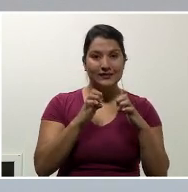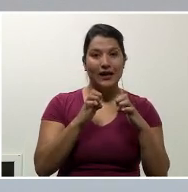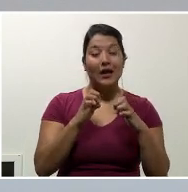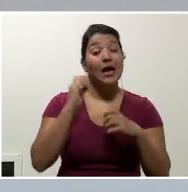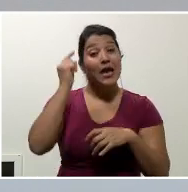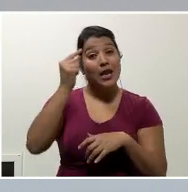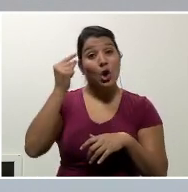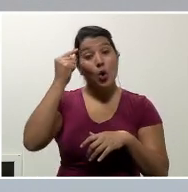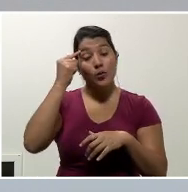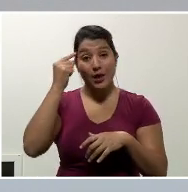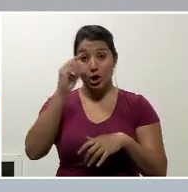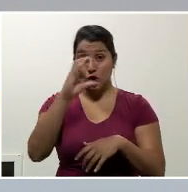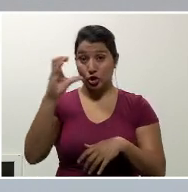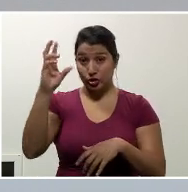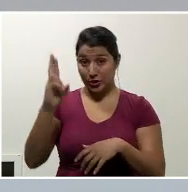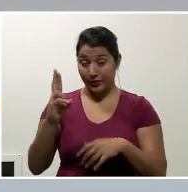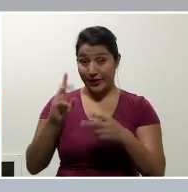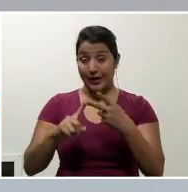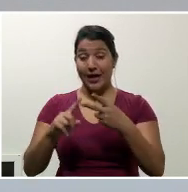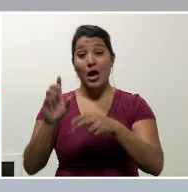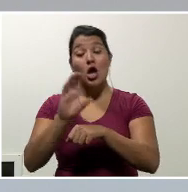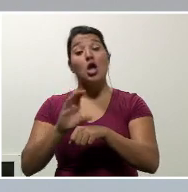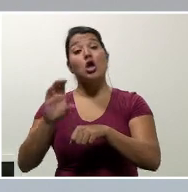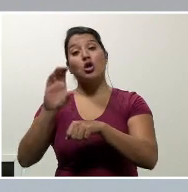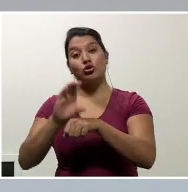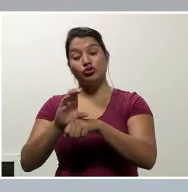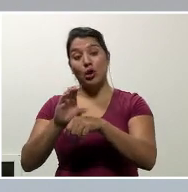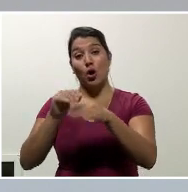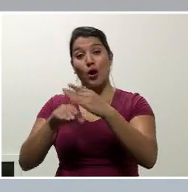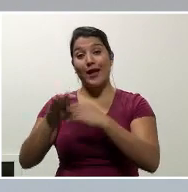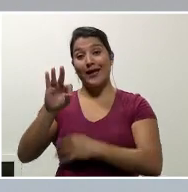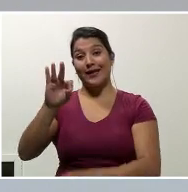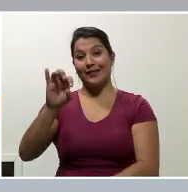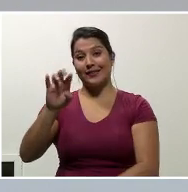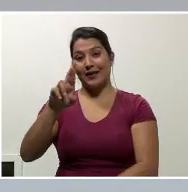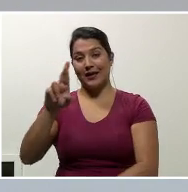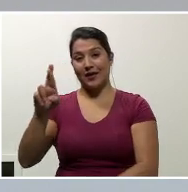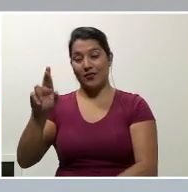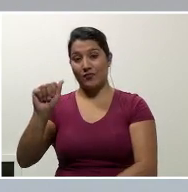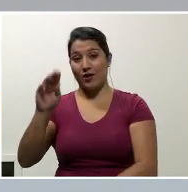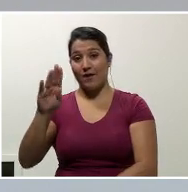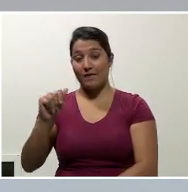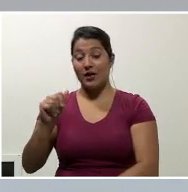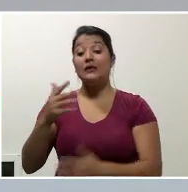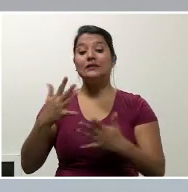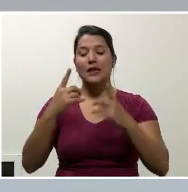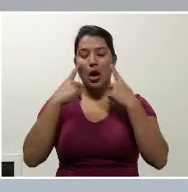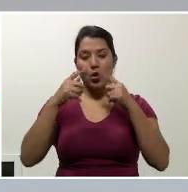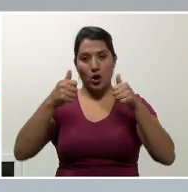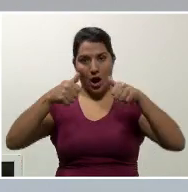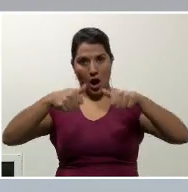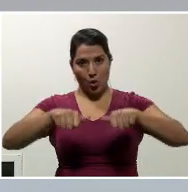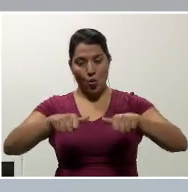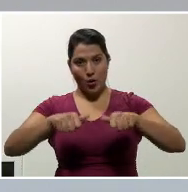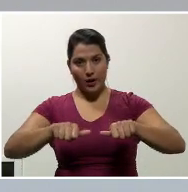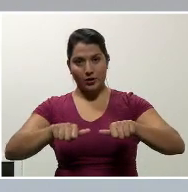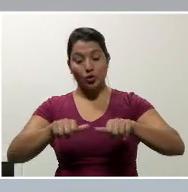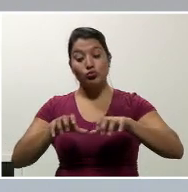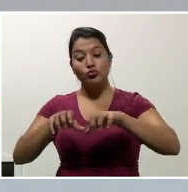el Gobierno de la República y el Consejo de Mayores Brorán de Térraba acordaron detener las recuperaciones de tierra de hecho por parte de las